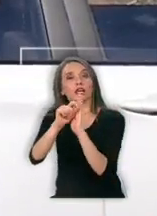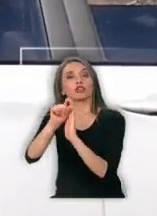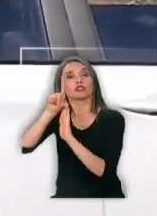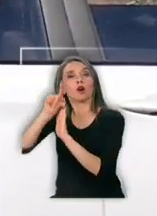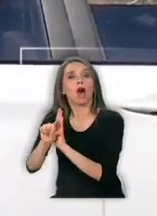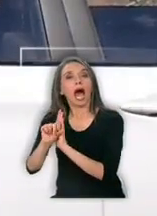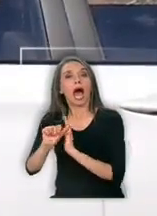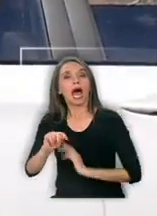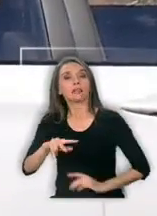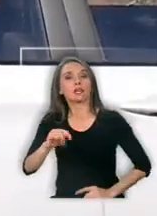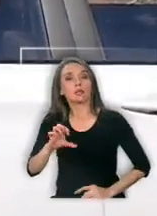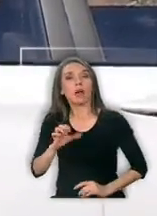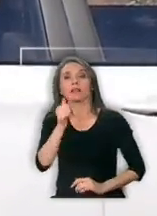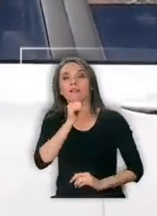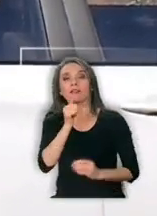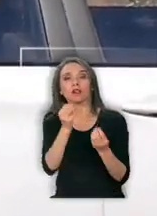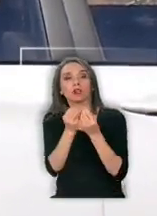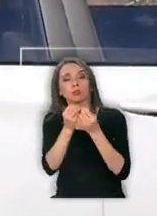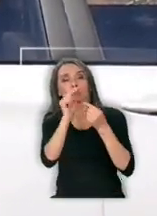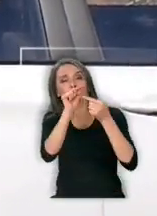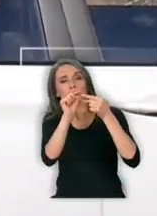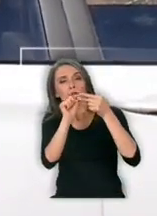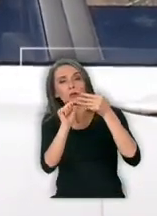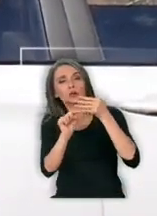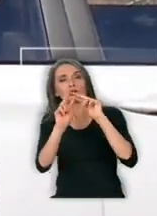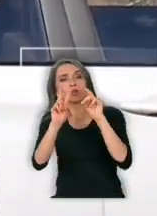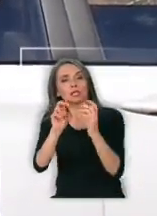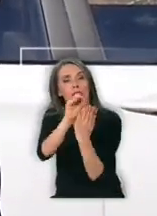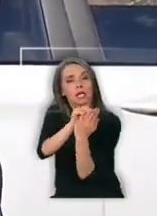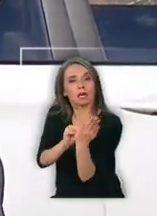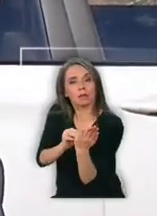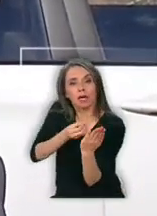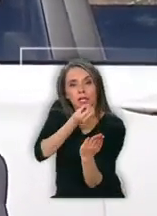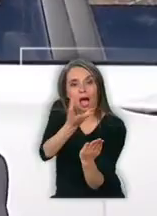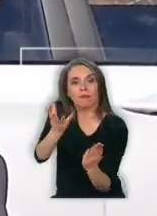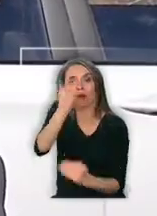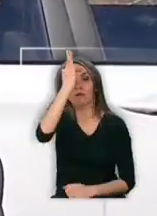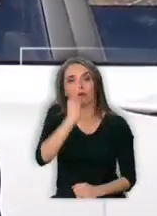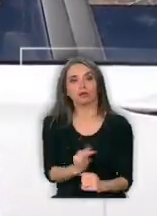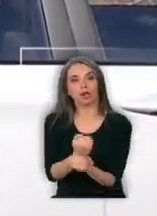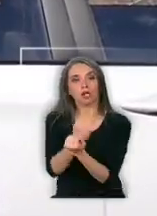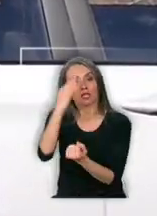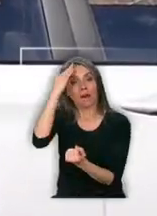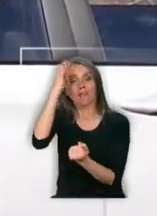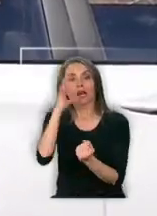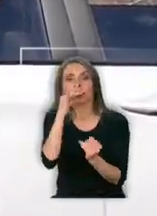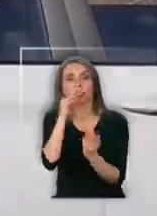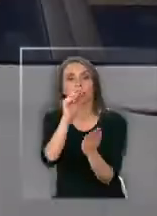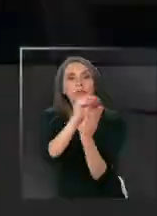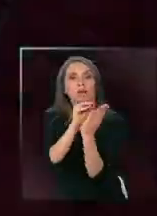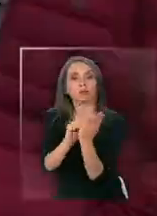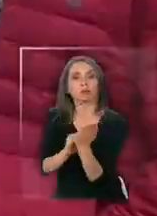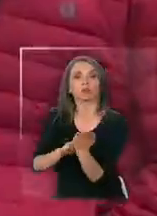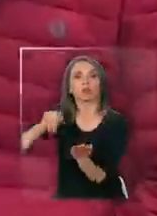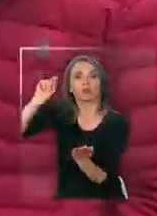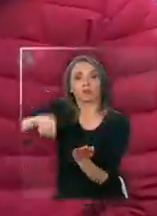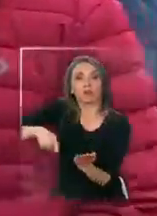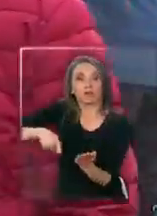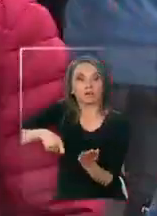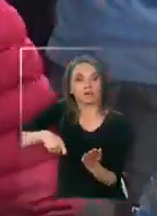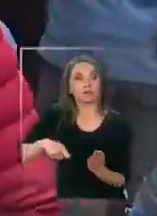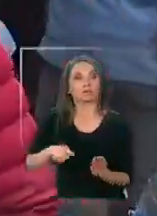faltaron muchos pasajes de las declaraciones de los funcionarios policiales que no fueron consignadas en la sentencia.